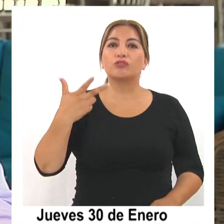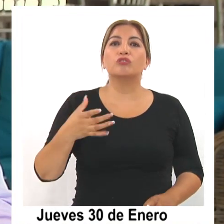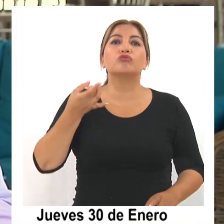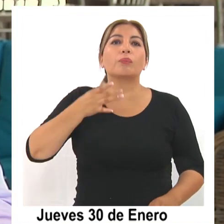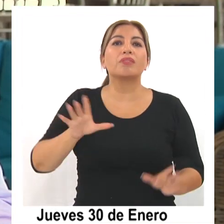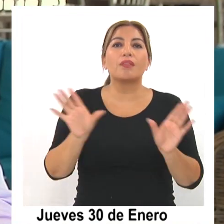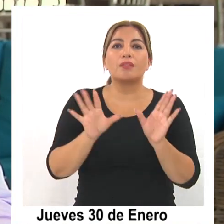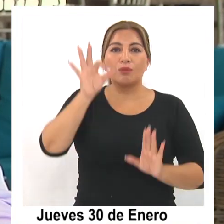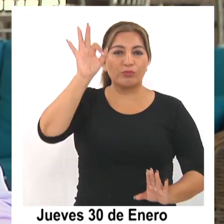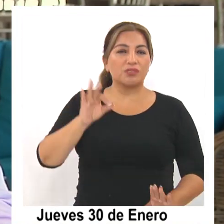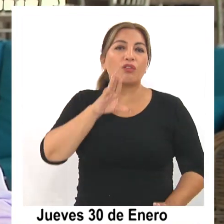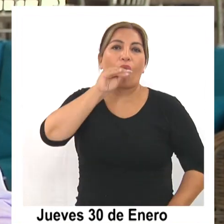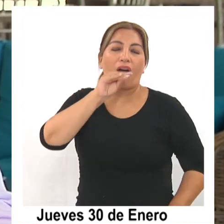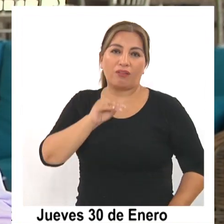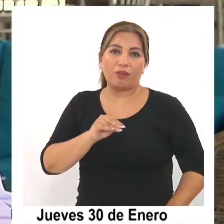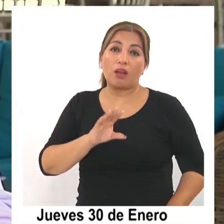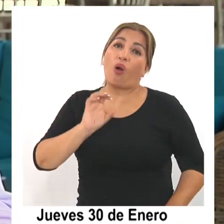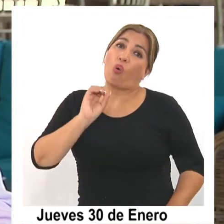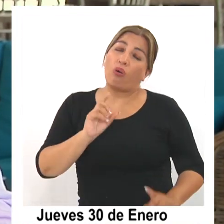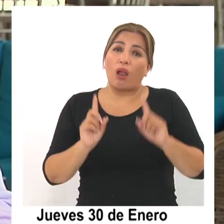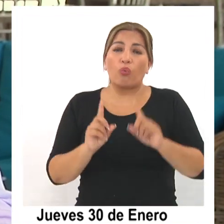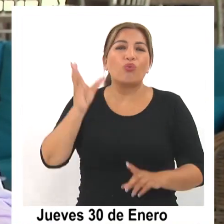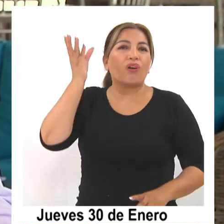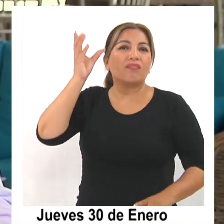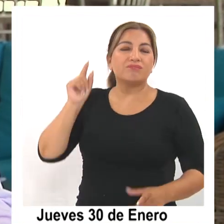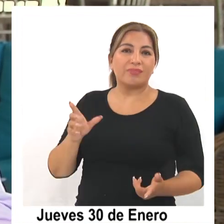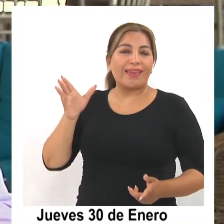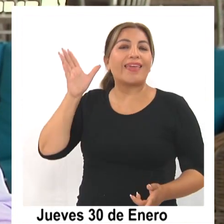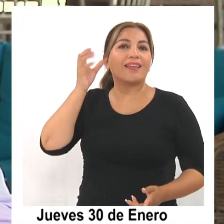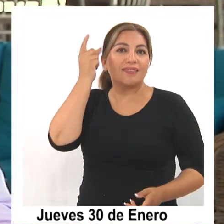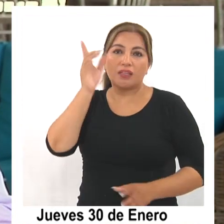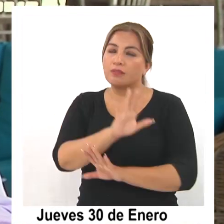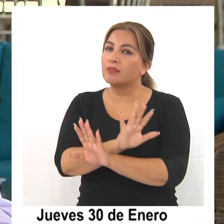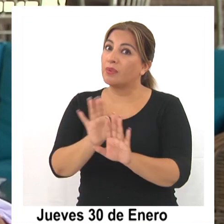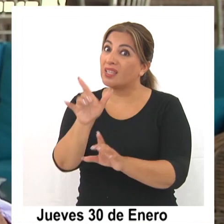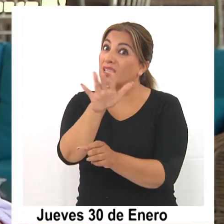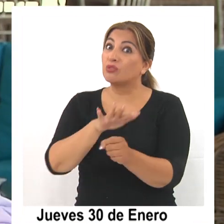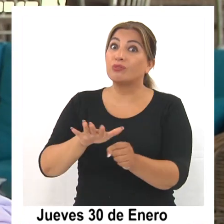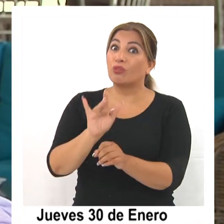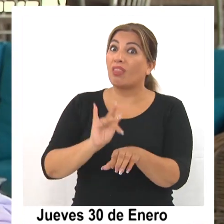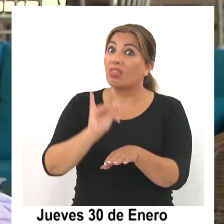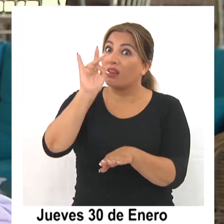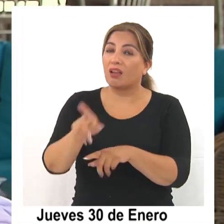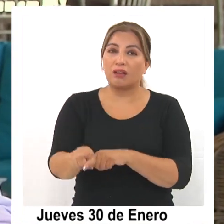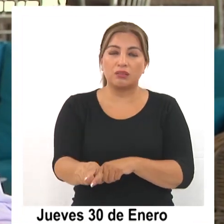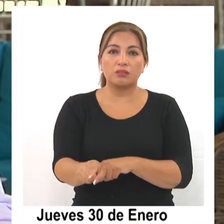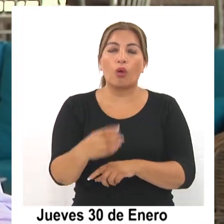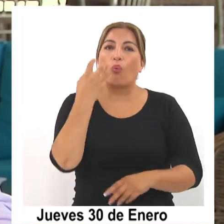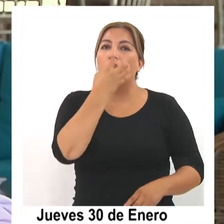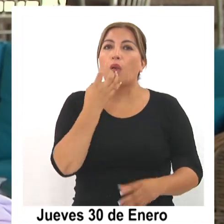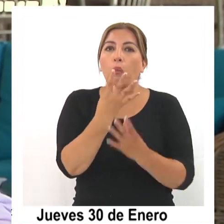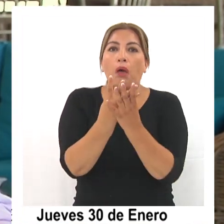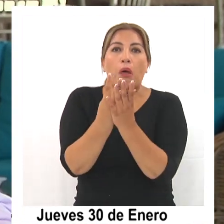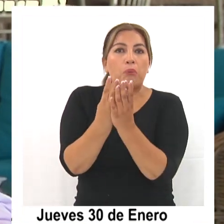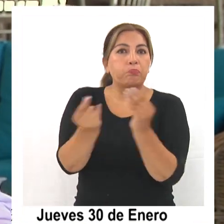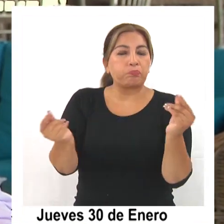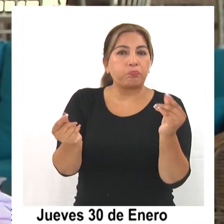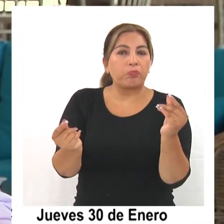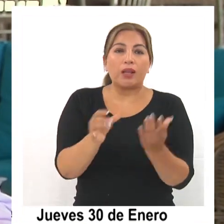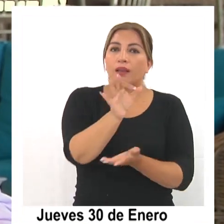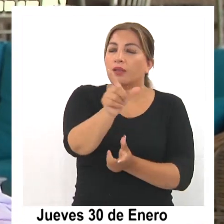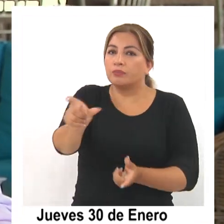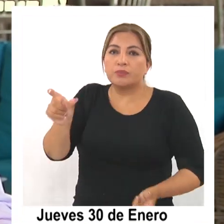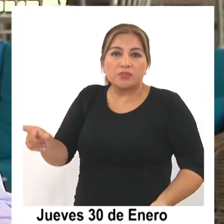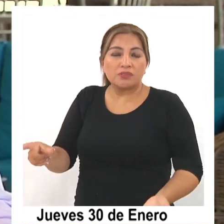solamente si hablan o entienden la lengua indígena entonces es una situación crítica una lengua que desaparece el